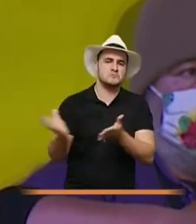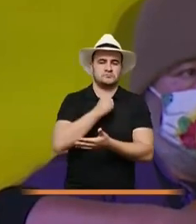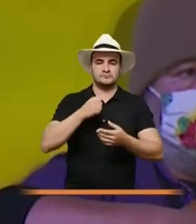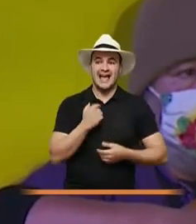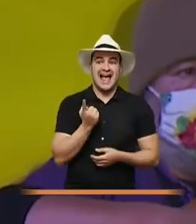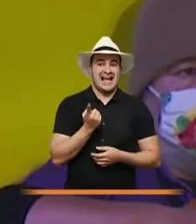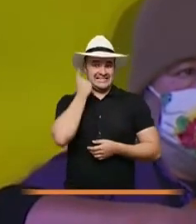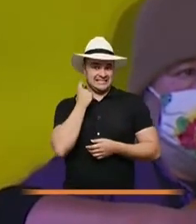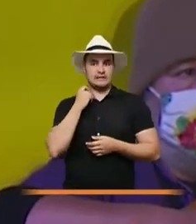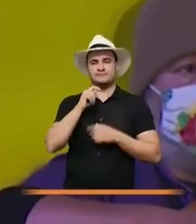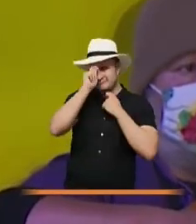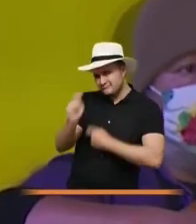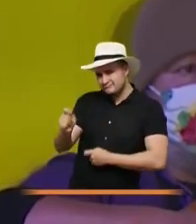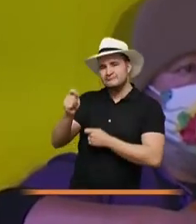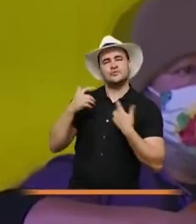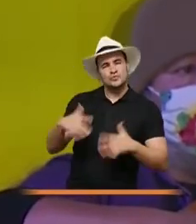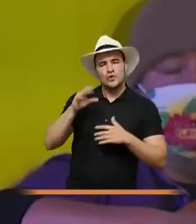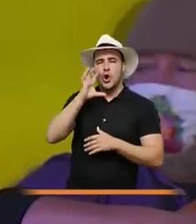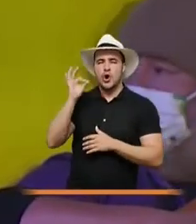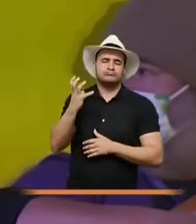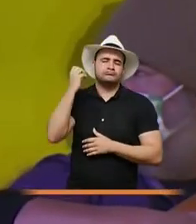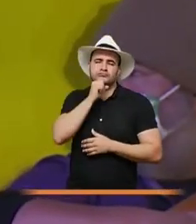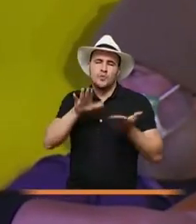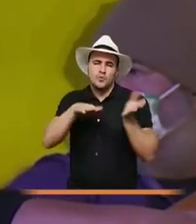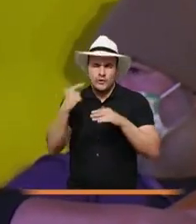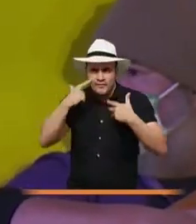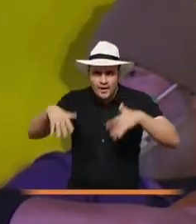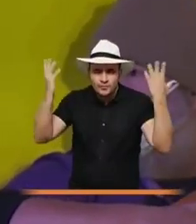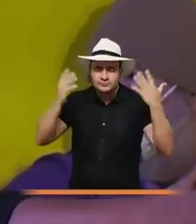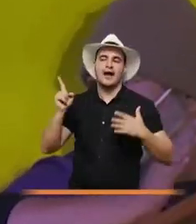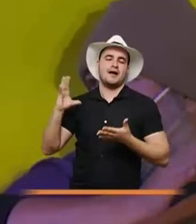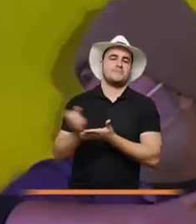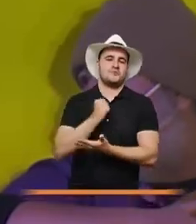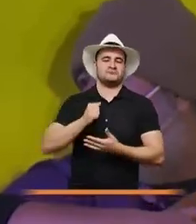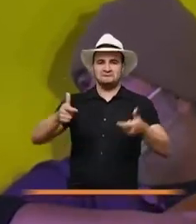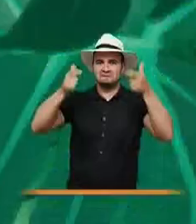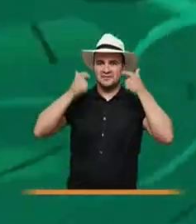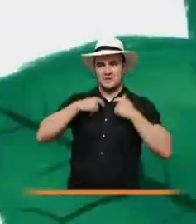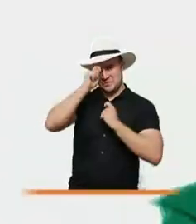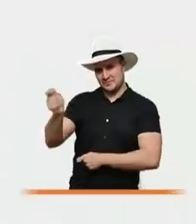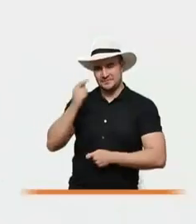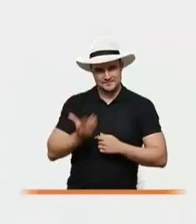obtuvo el premio pedro mariano fernández como ganador de la semifinal de este festival